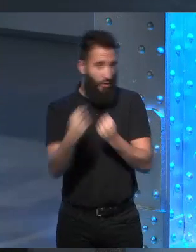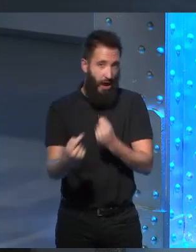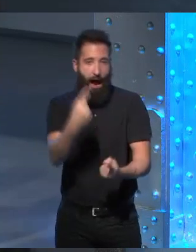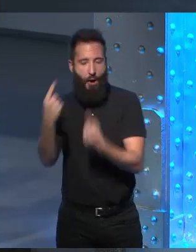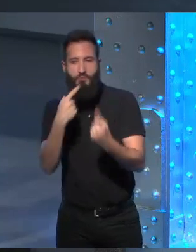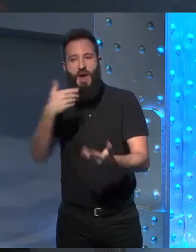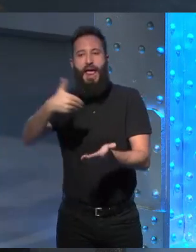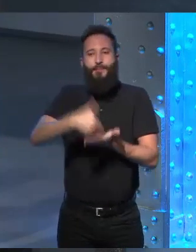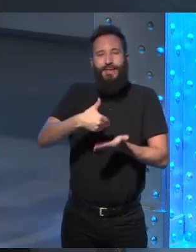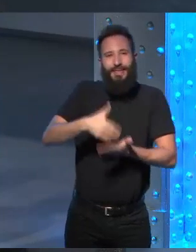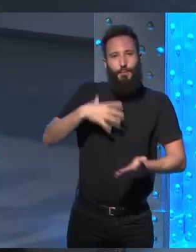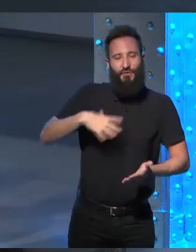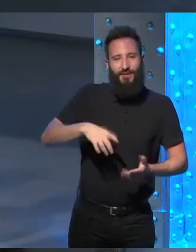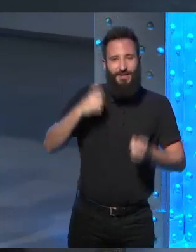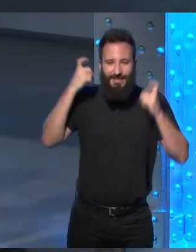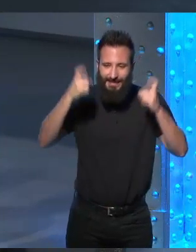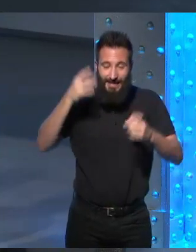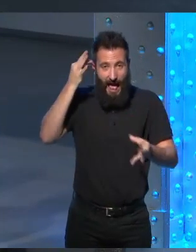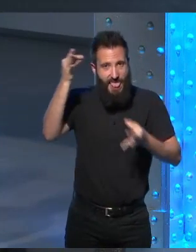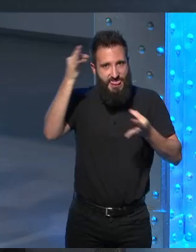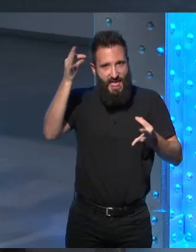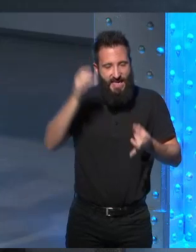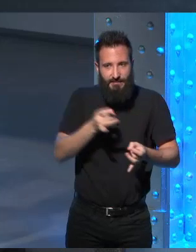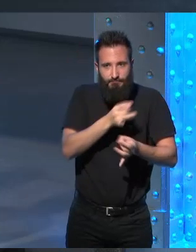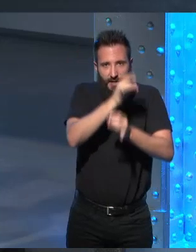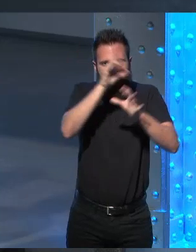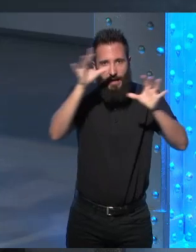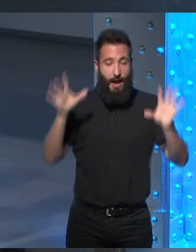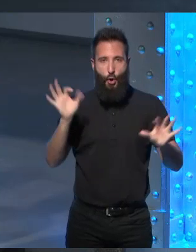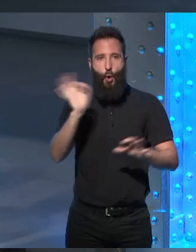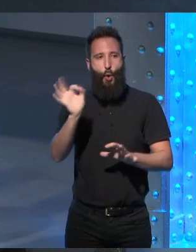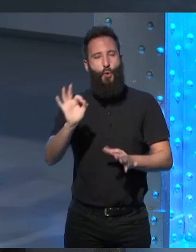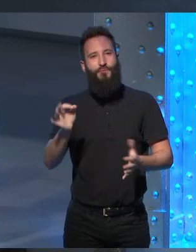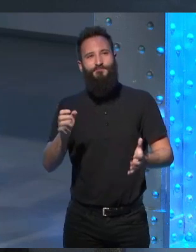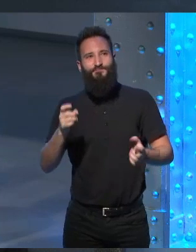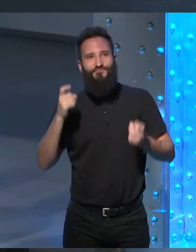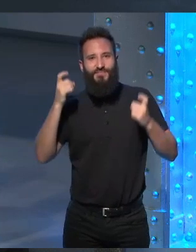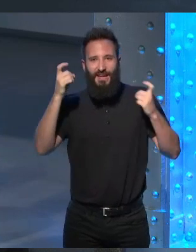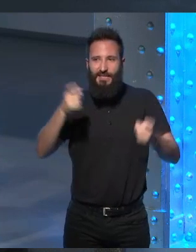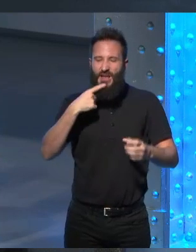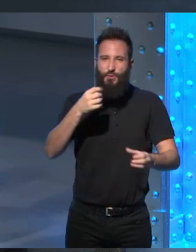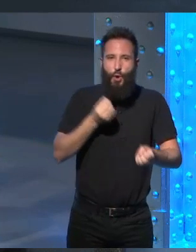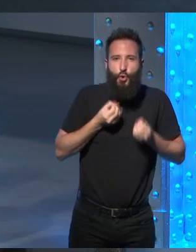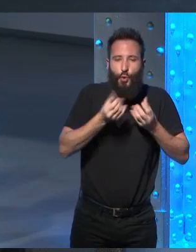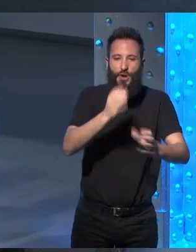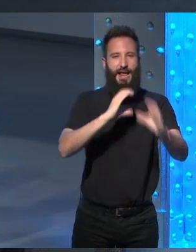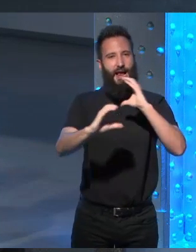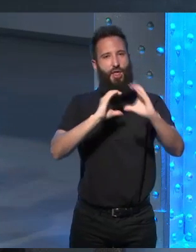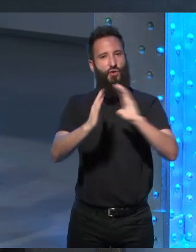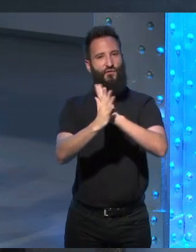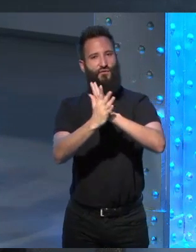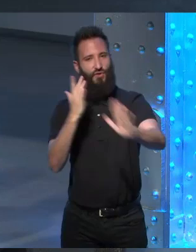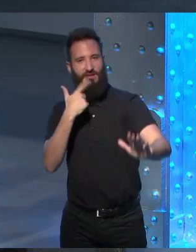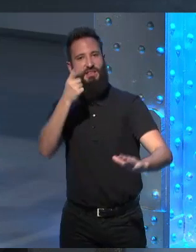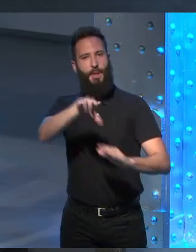poco de las claves de cómo se propicia o cómo se consigue una comunicación fluida y más inteligible.